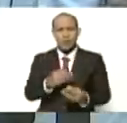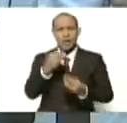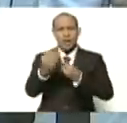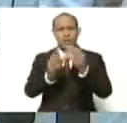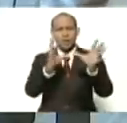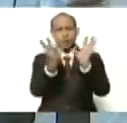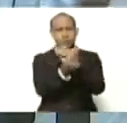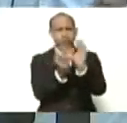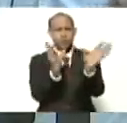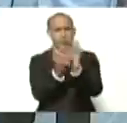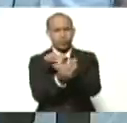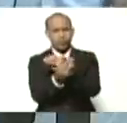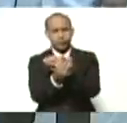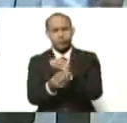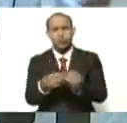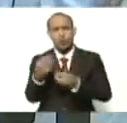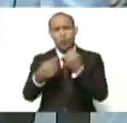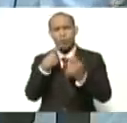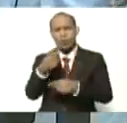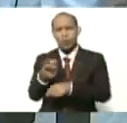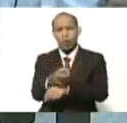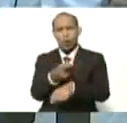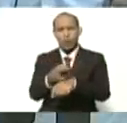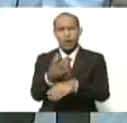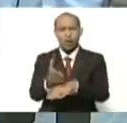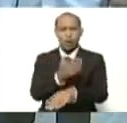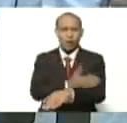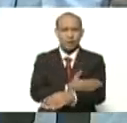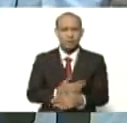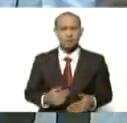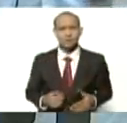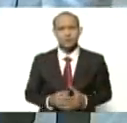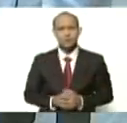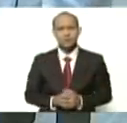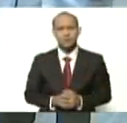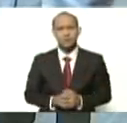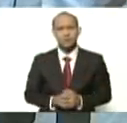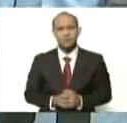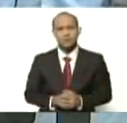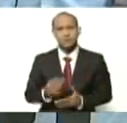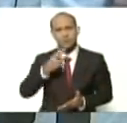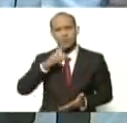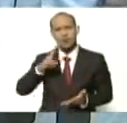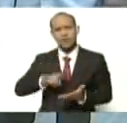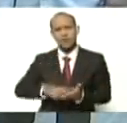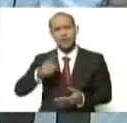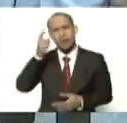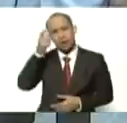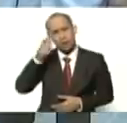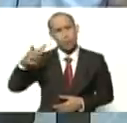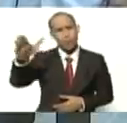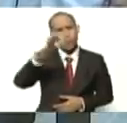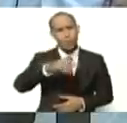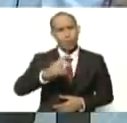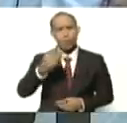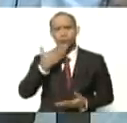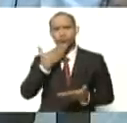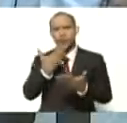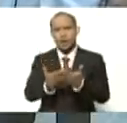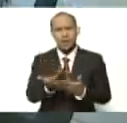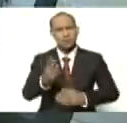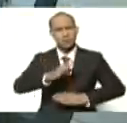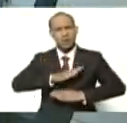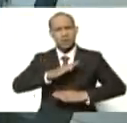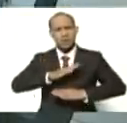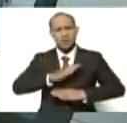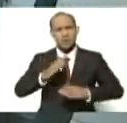con tal cual lo explicaba el gobernador del hospital central realmente el pueblo tiene que estar muy agradecido muy satisfecho